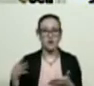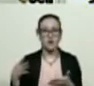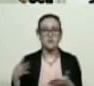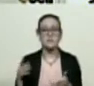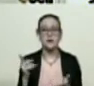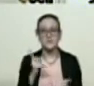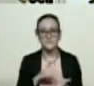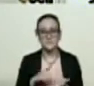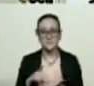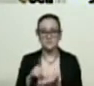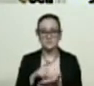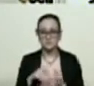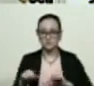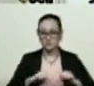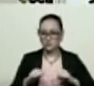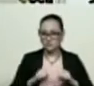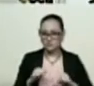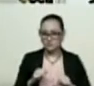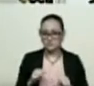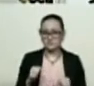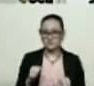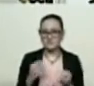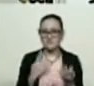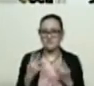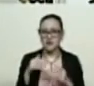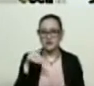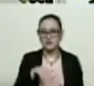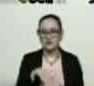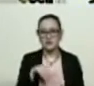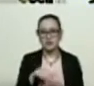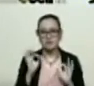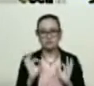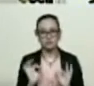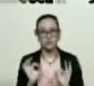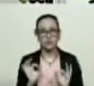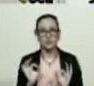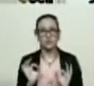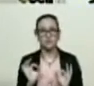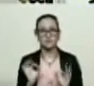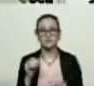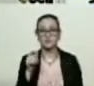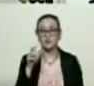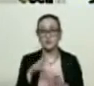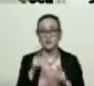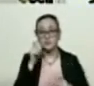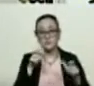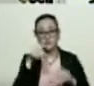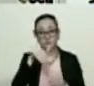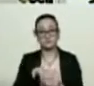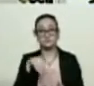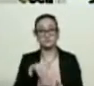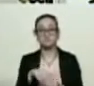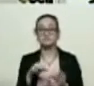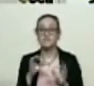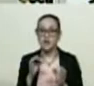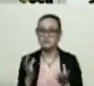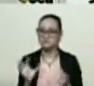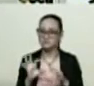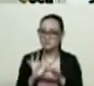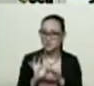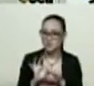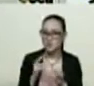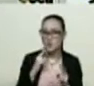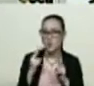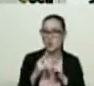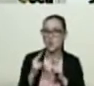la participación activa las ferias electorales como puntos de encuentro de las electoras y electores justamente para familiarizarse para